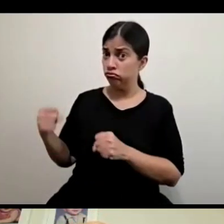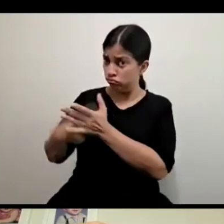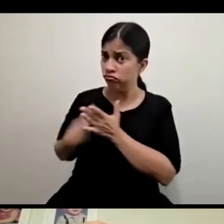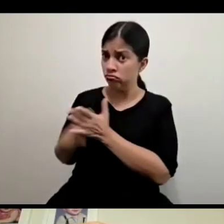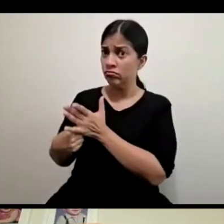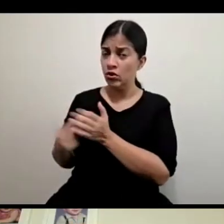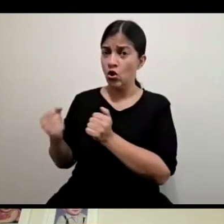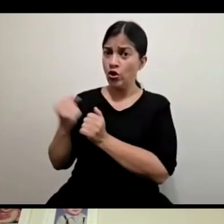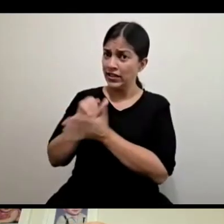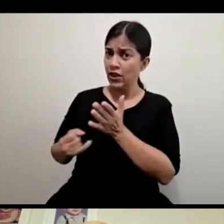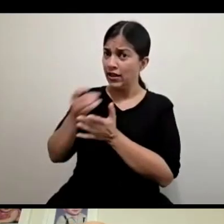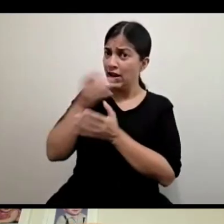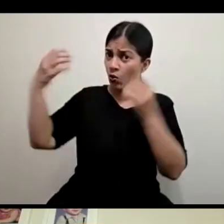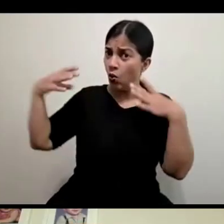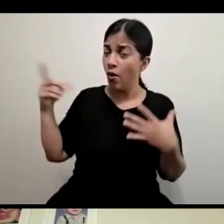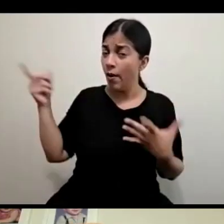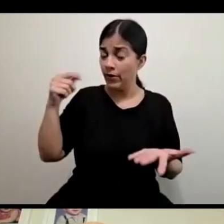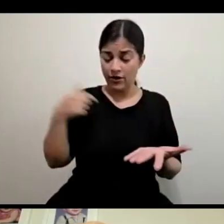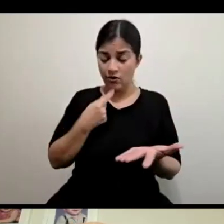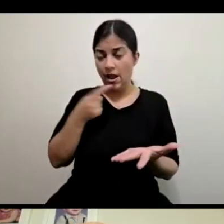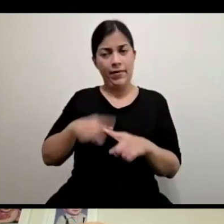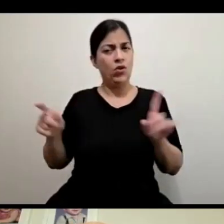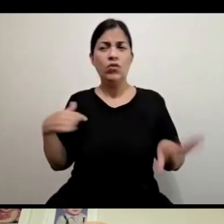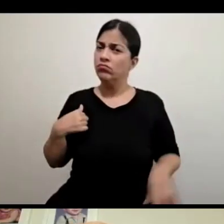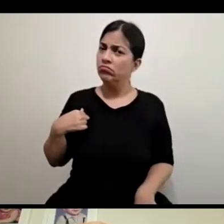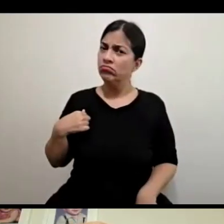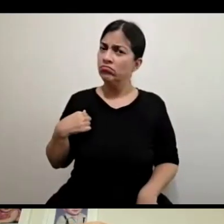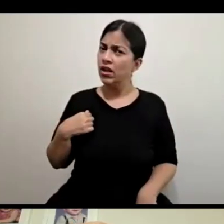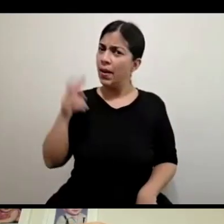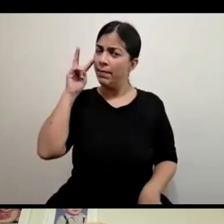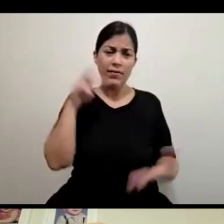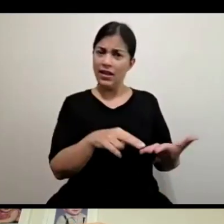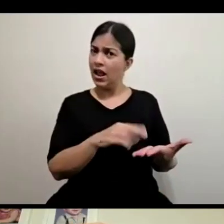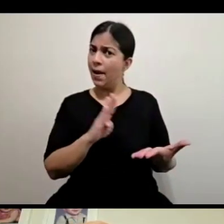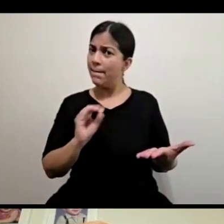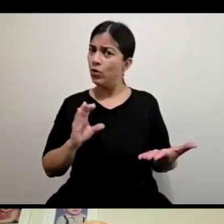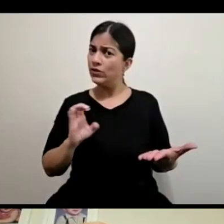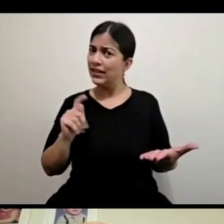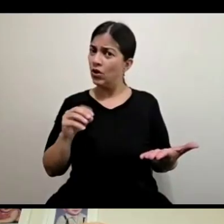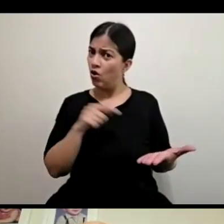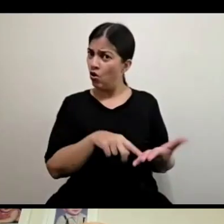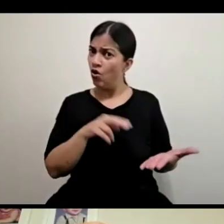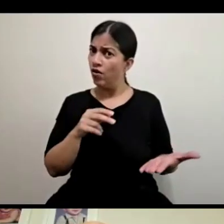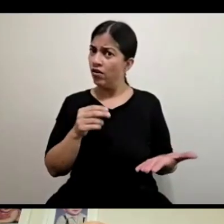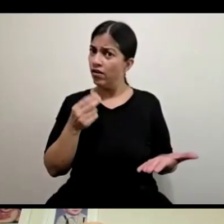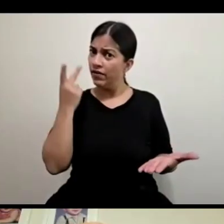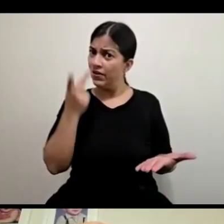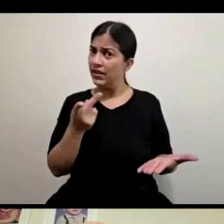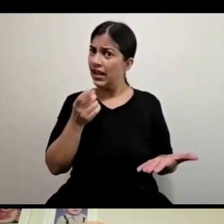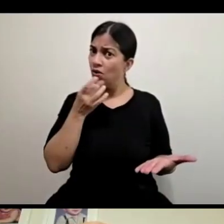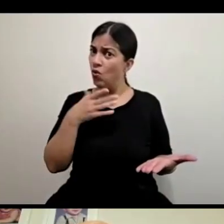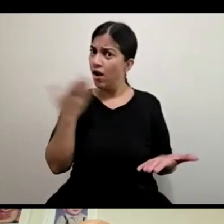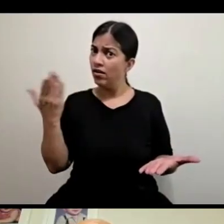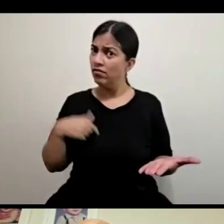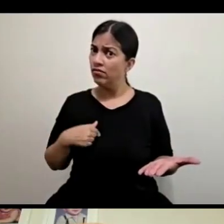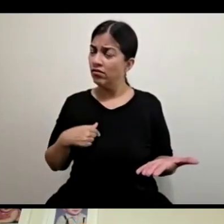diseñadores de iluminación, porque yo decía, pero mira el boceto, ves el boceto tiene luz y dice que la luz entra de